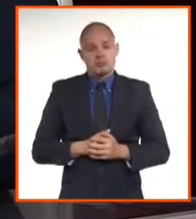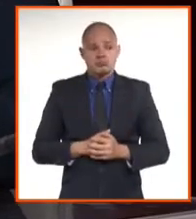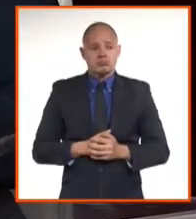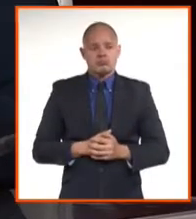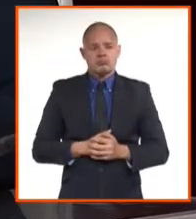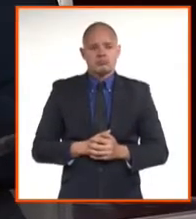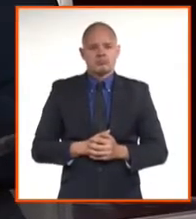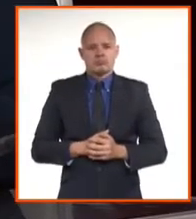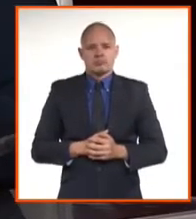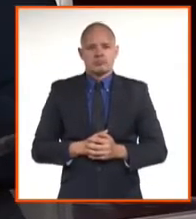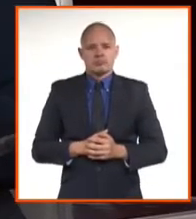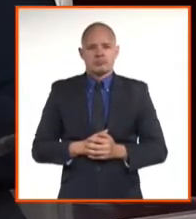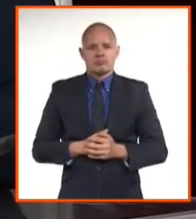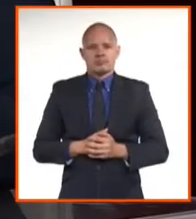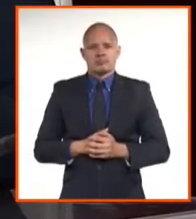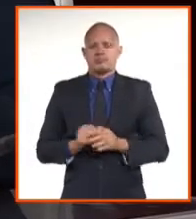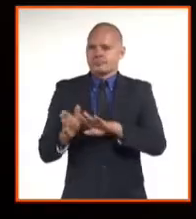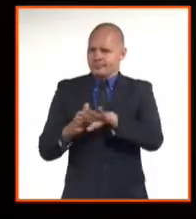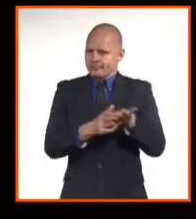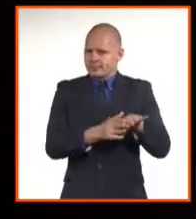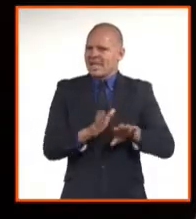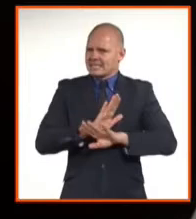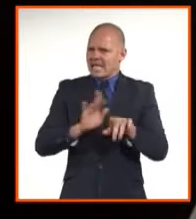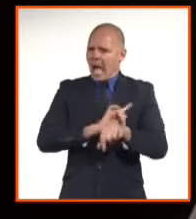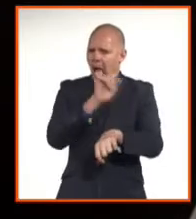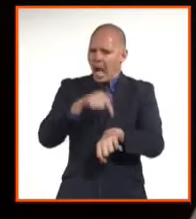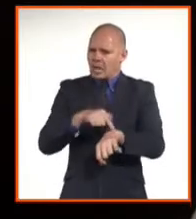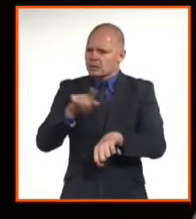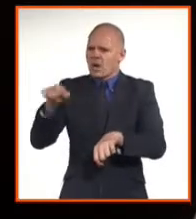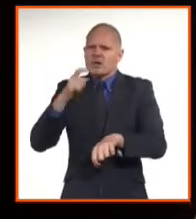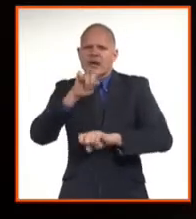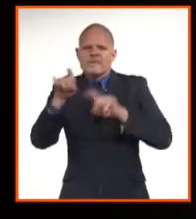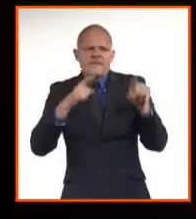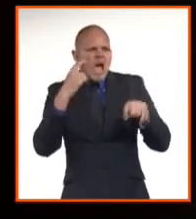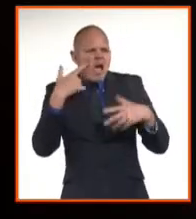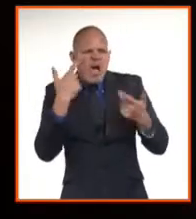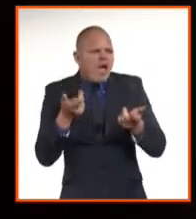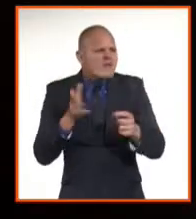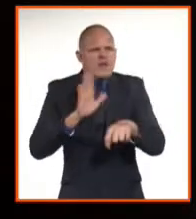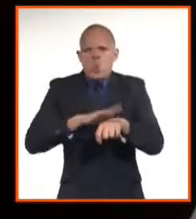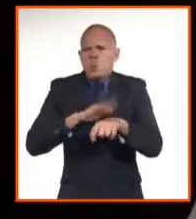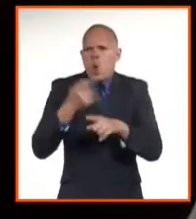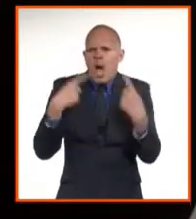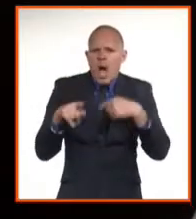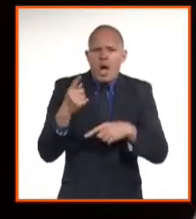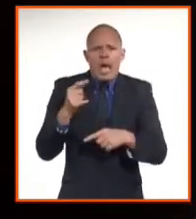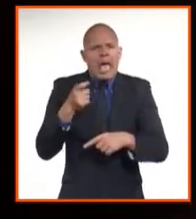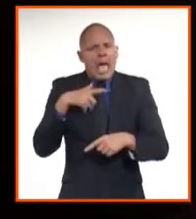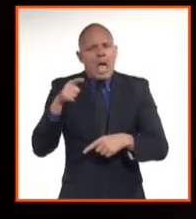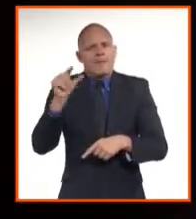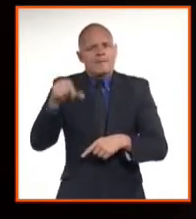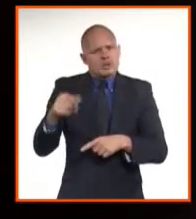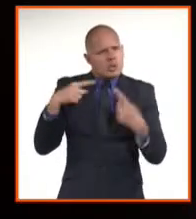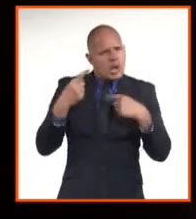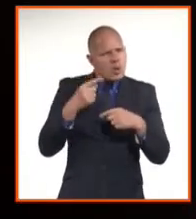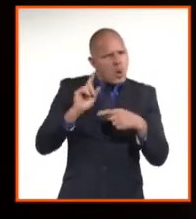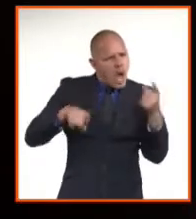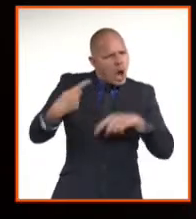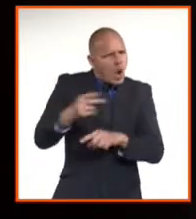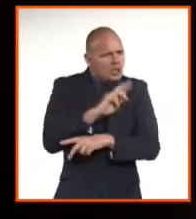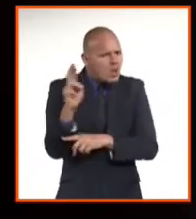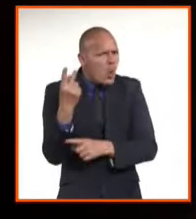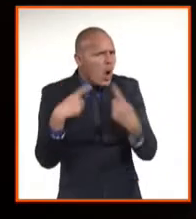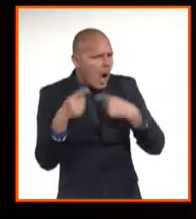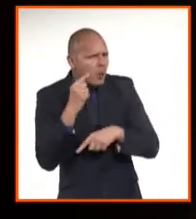trabajó. Las investigaciones hasta este minuto que indican, ¿hubo alguna intencionalidad, hubo alguna falla técnica o fue una